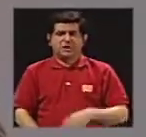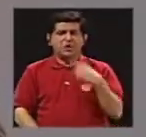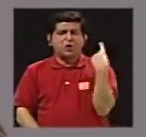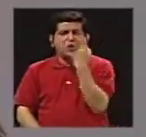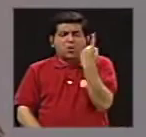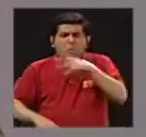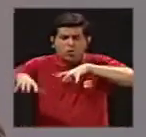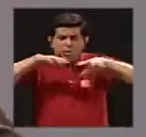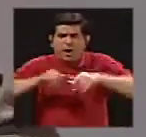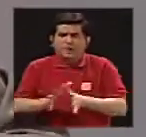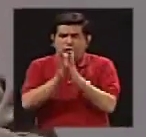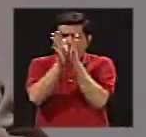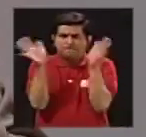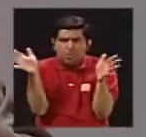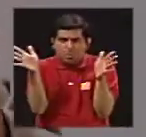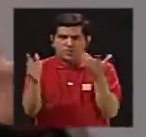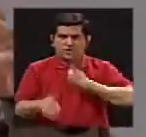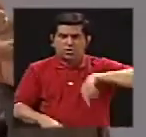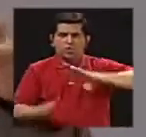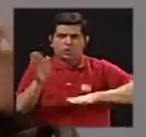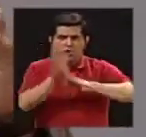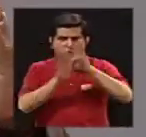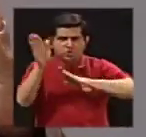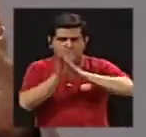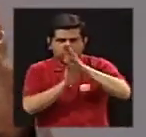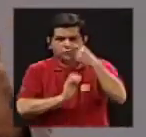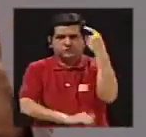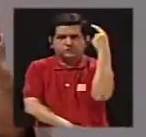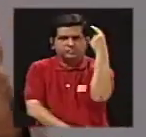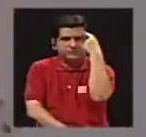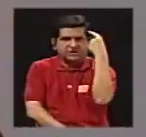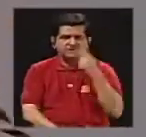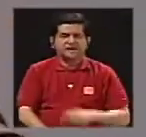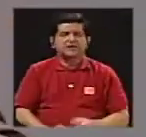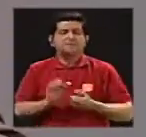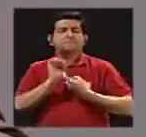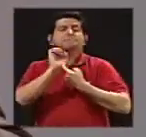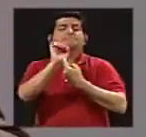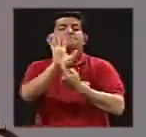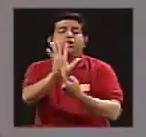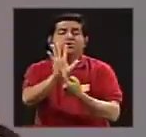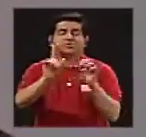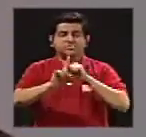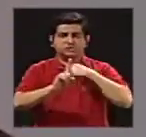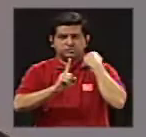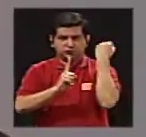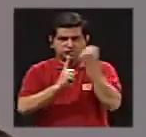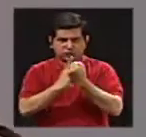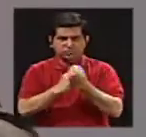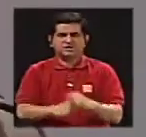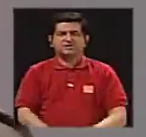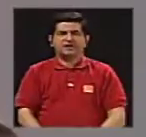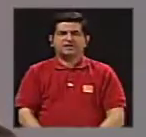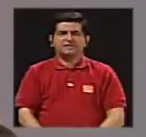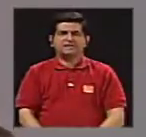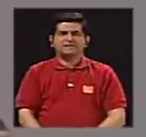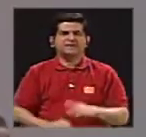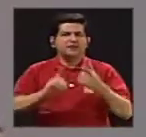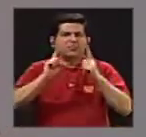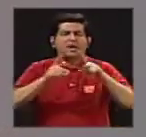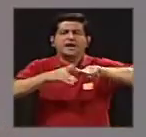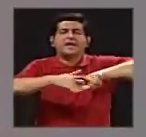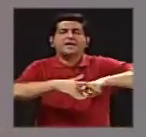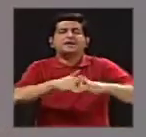único acto público que vamos a desarrollar hacia de proyección a la a la sociedad lo que estamos haciendo es la